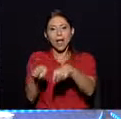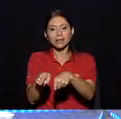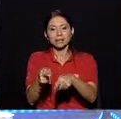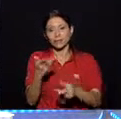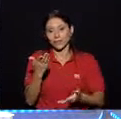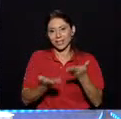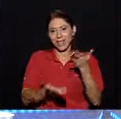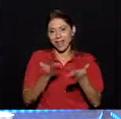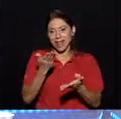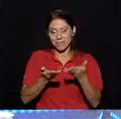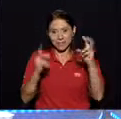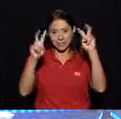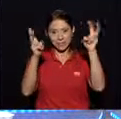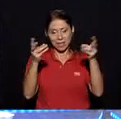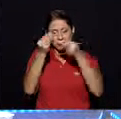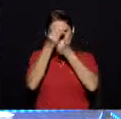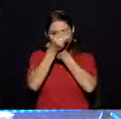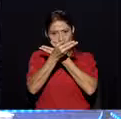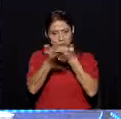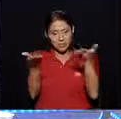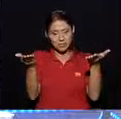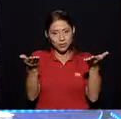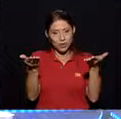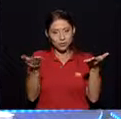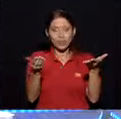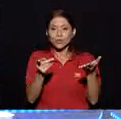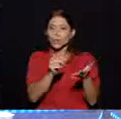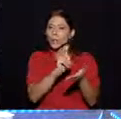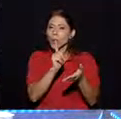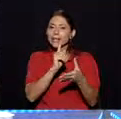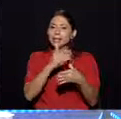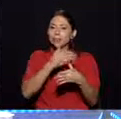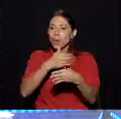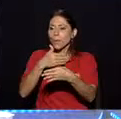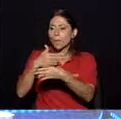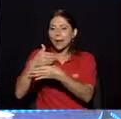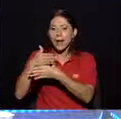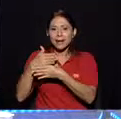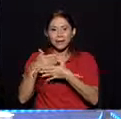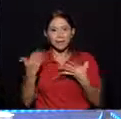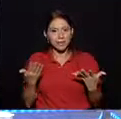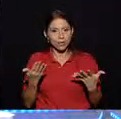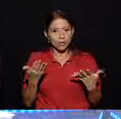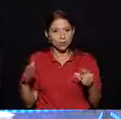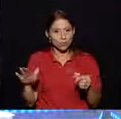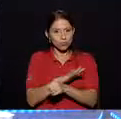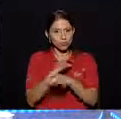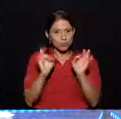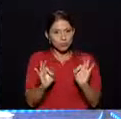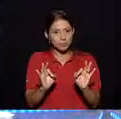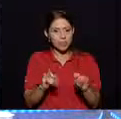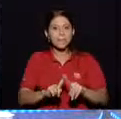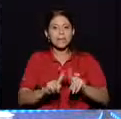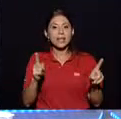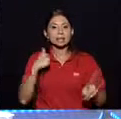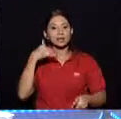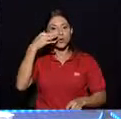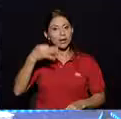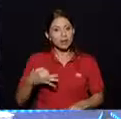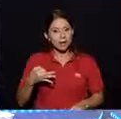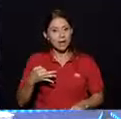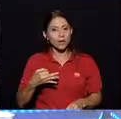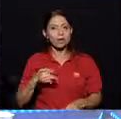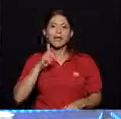creo que hay que insistir en la población en que hay mecanismos. La gente conoce, ¿verdad? La misma encuesta